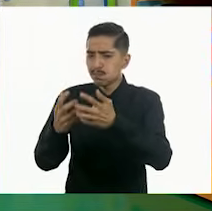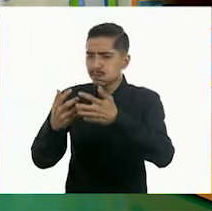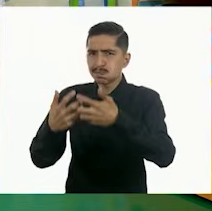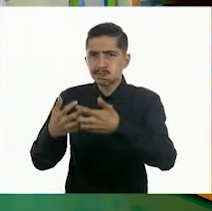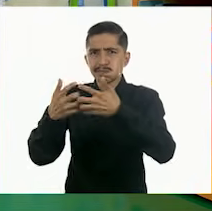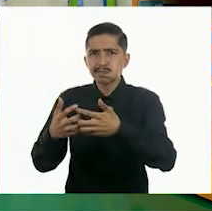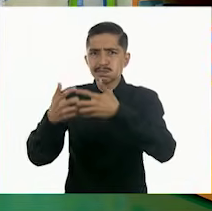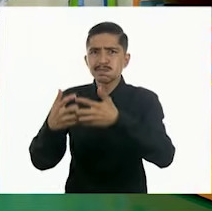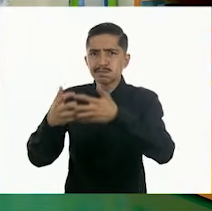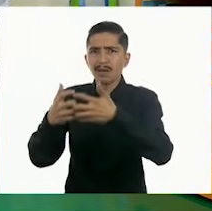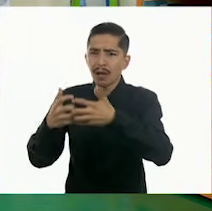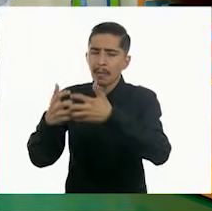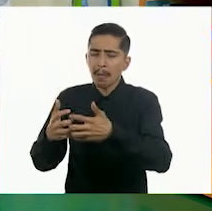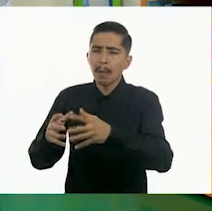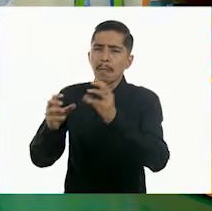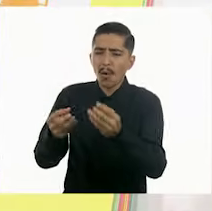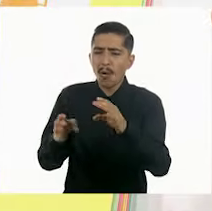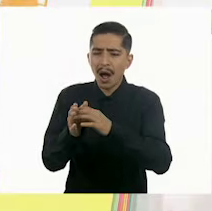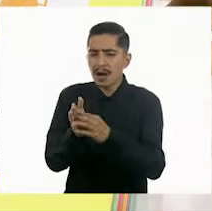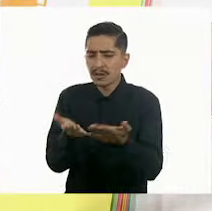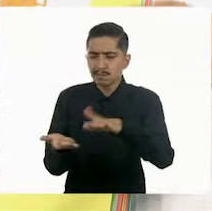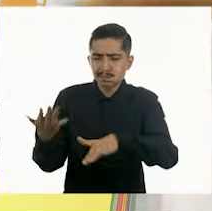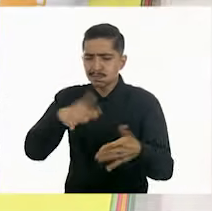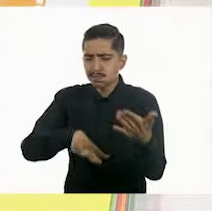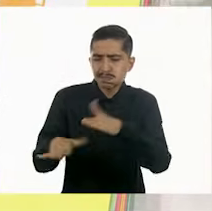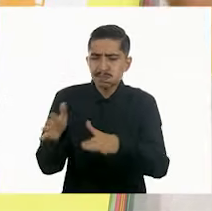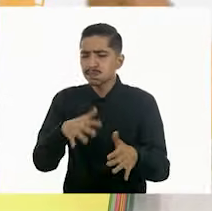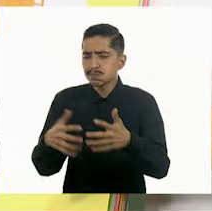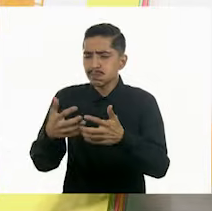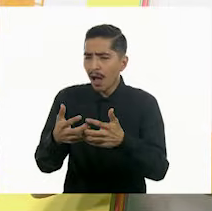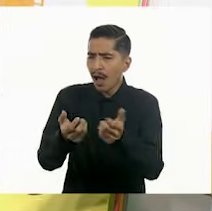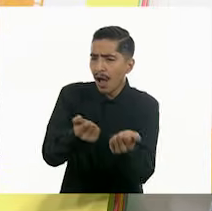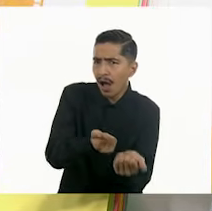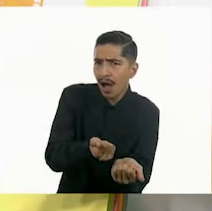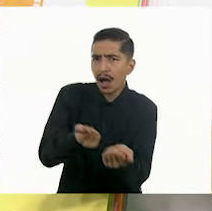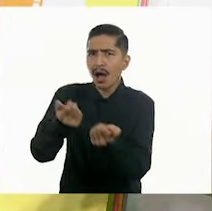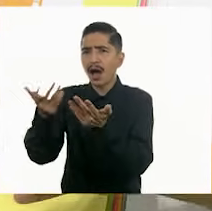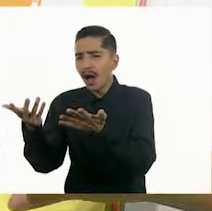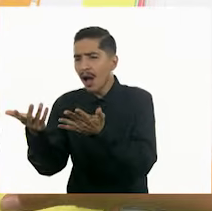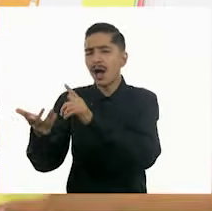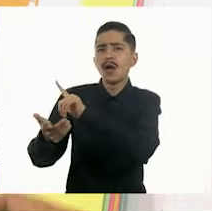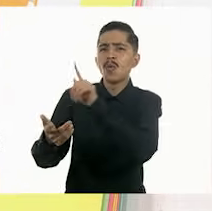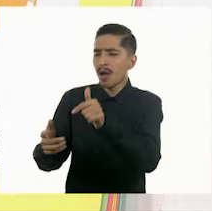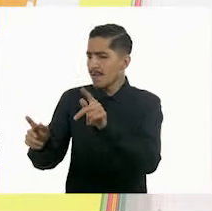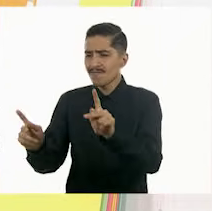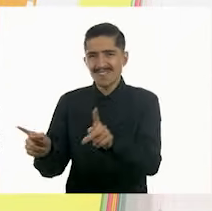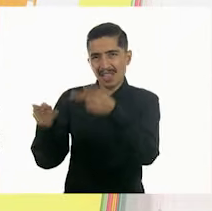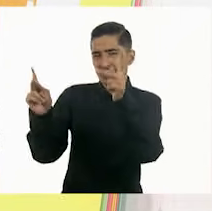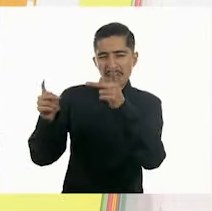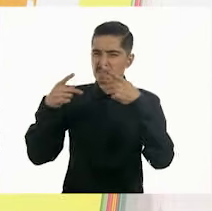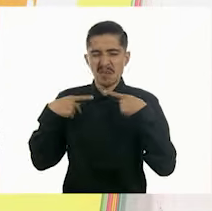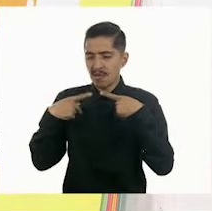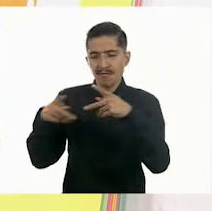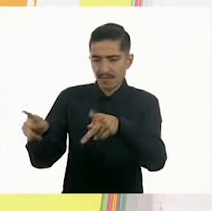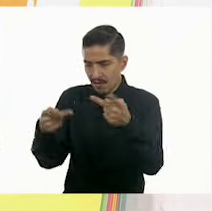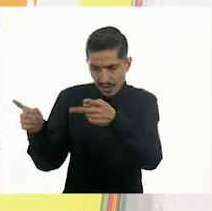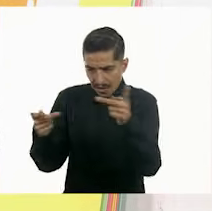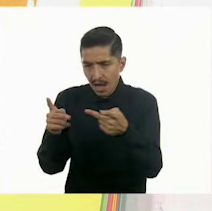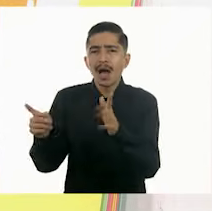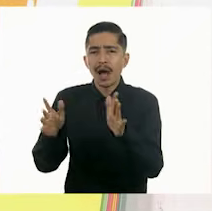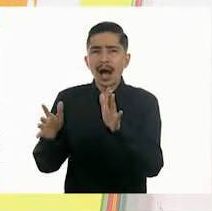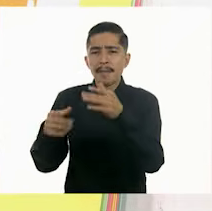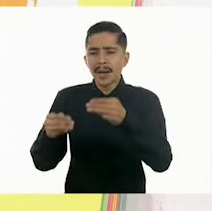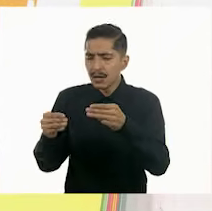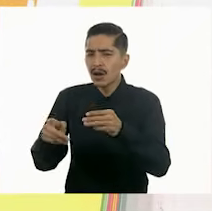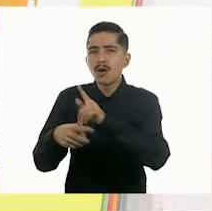la fábrica o a la distribuidora y hasta llegar a nuestra, bueno, a la mesa de la cocina para la preparación. la preparación. Todos estos